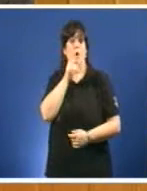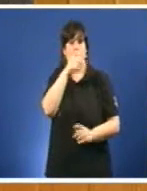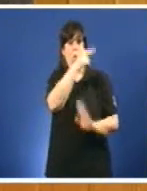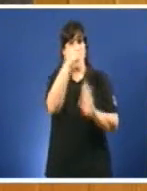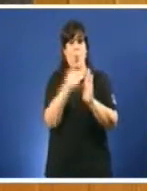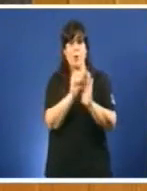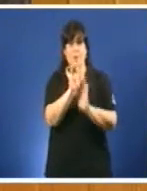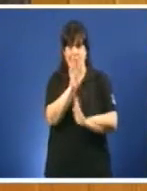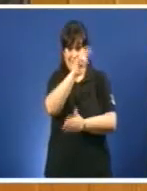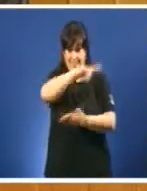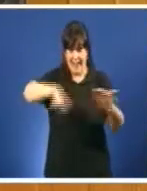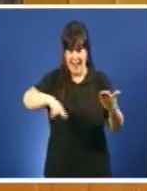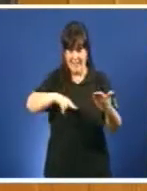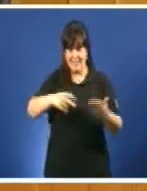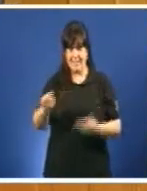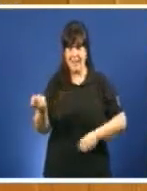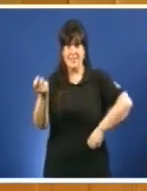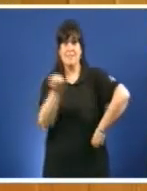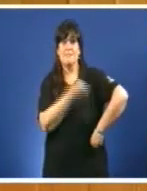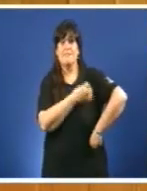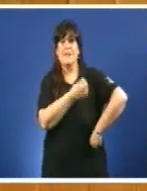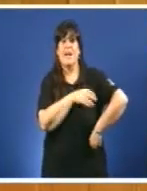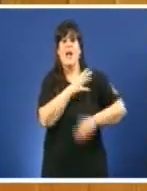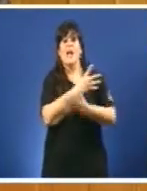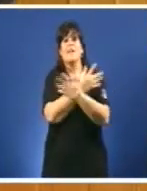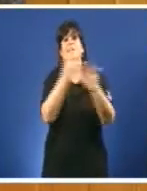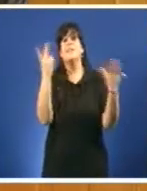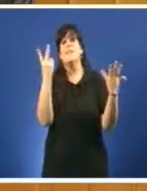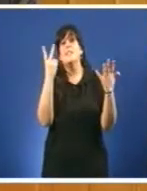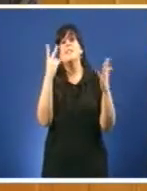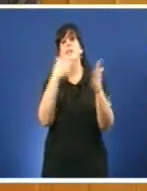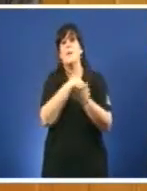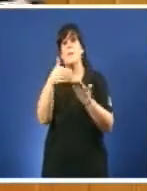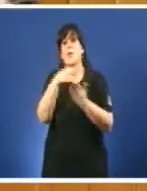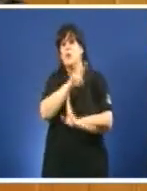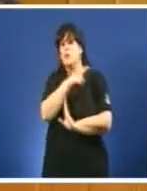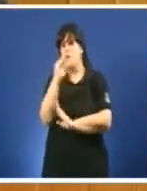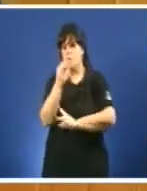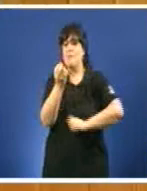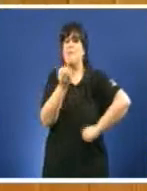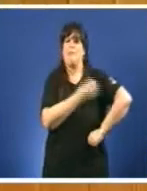euros por este concepto. Pero se esqueceu dunha cousa, señora conselleira.